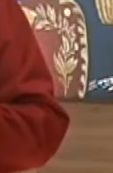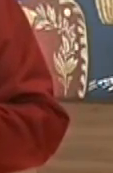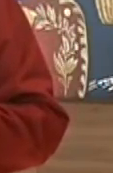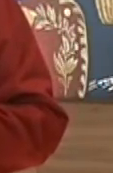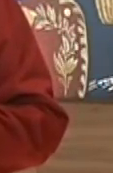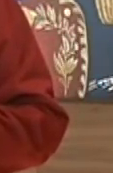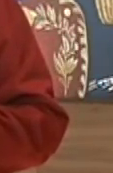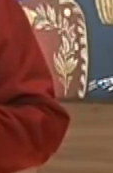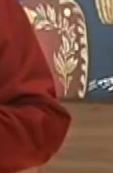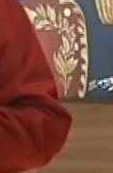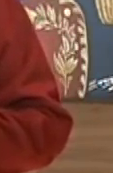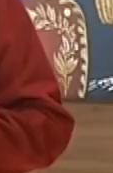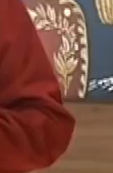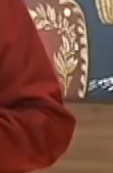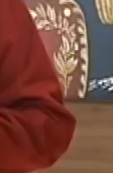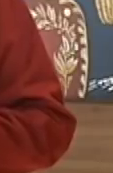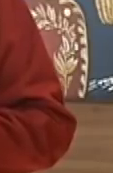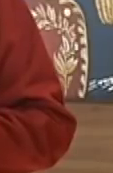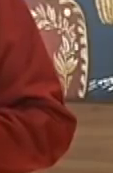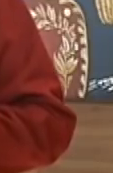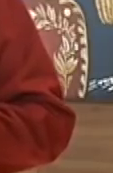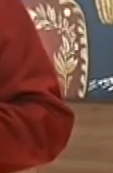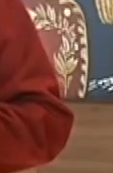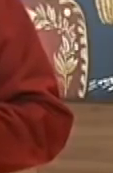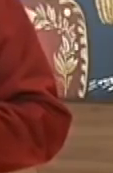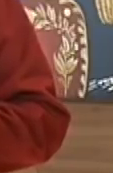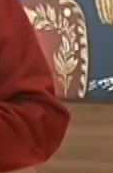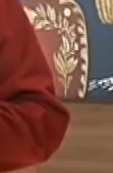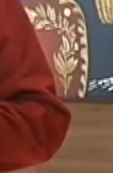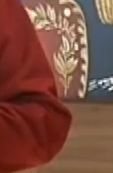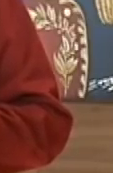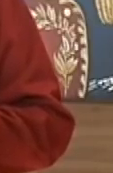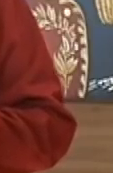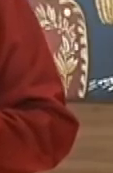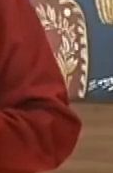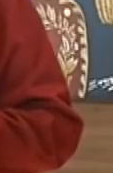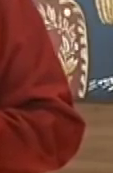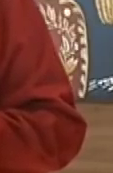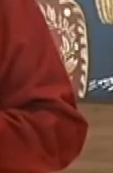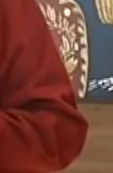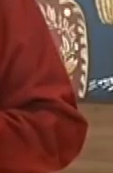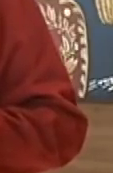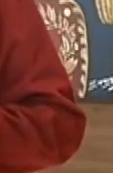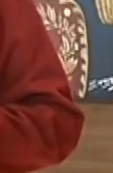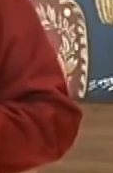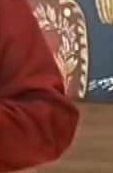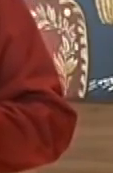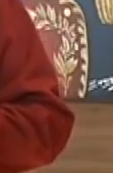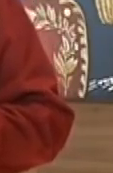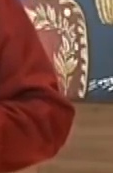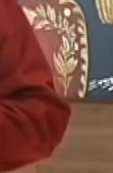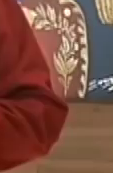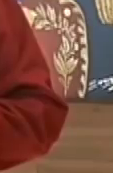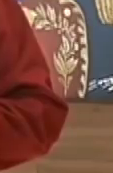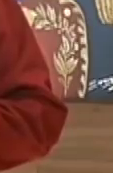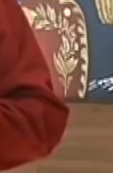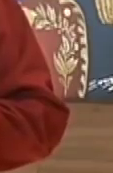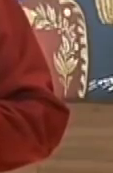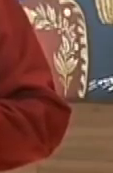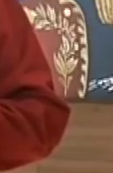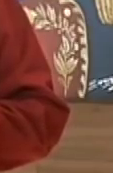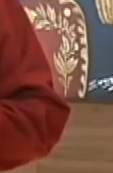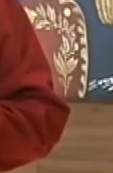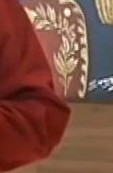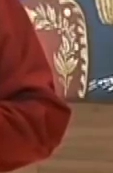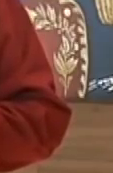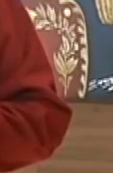negociaciones, haber logrado el acuerdo de la reducción de 1.2 millones de barriles diarios, lo